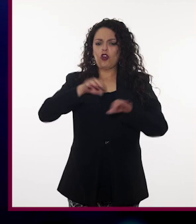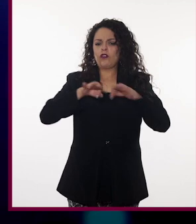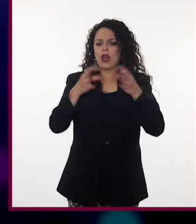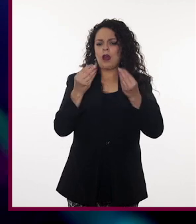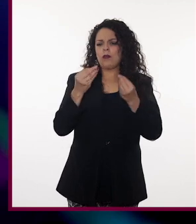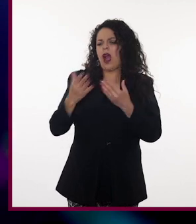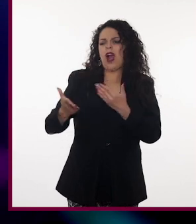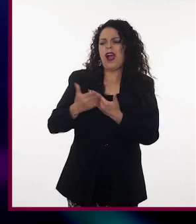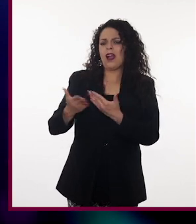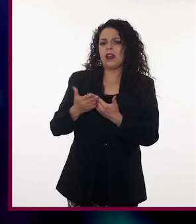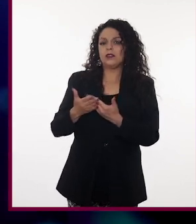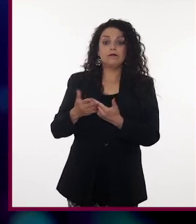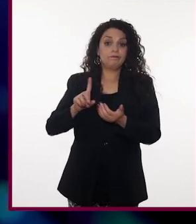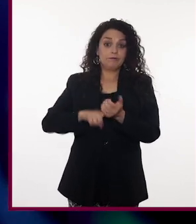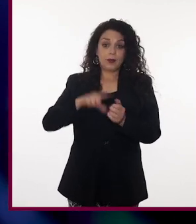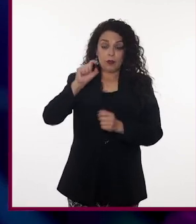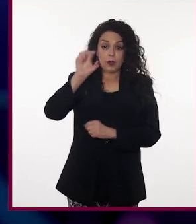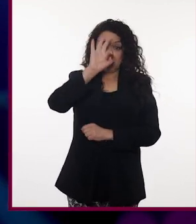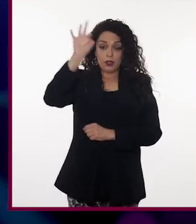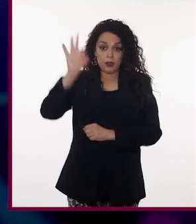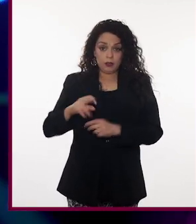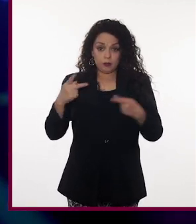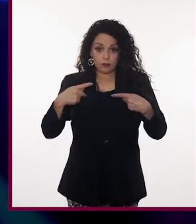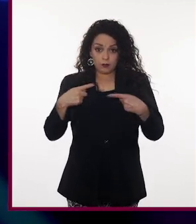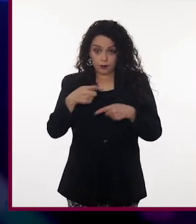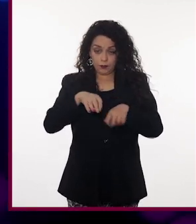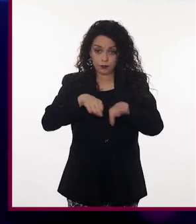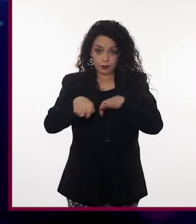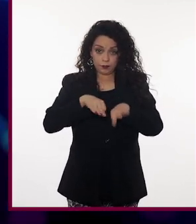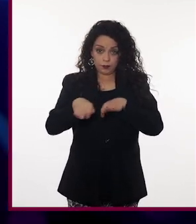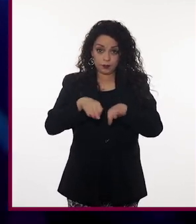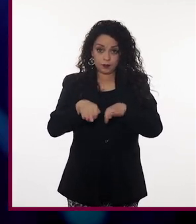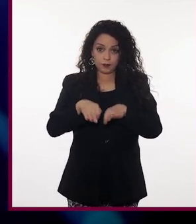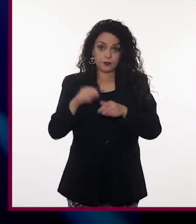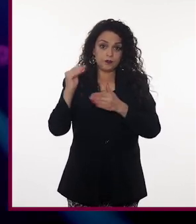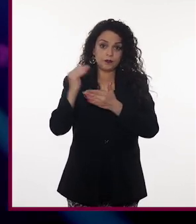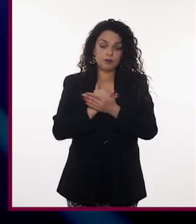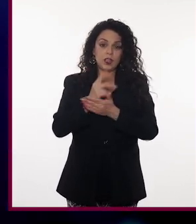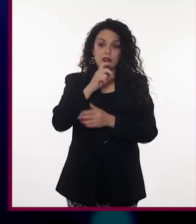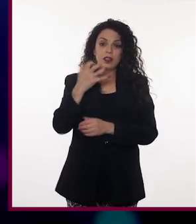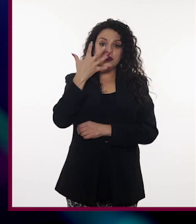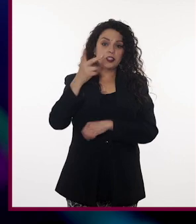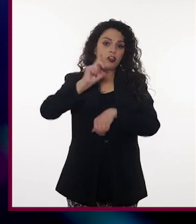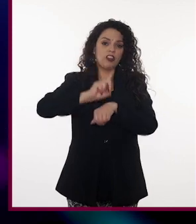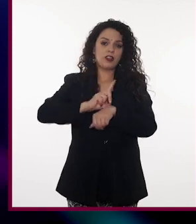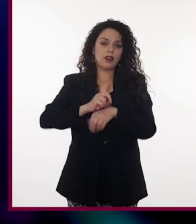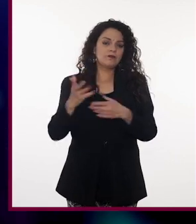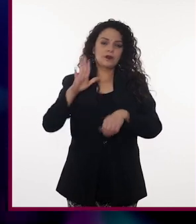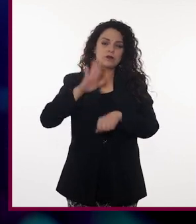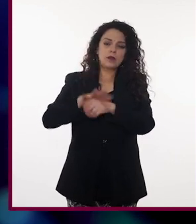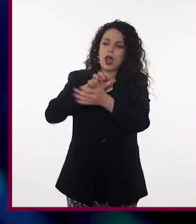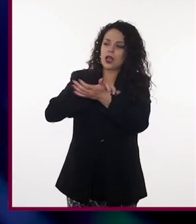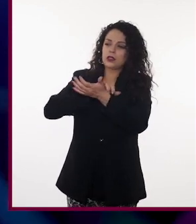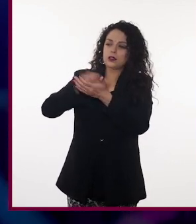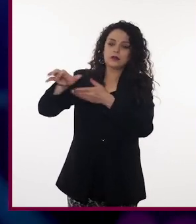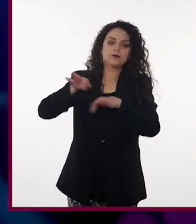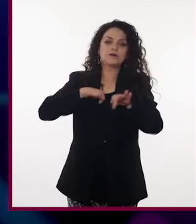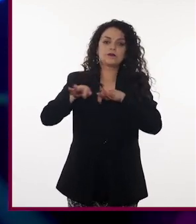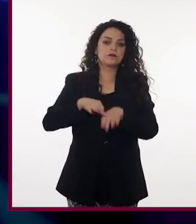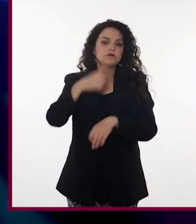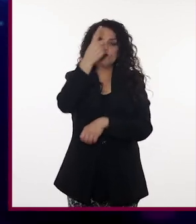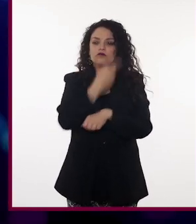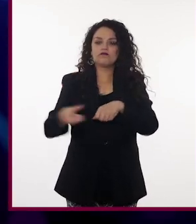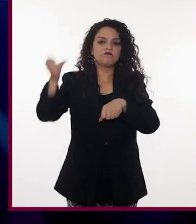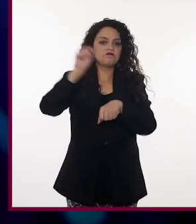ejemplo, encontramos que el 20% de los trabajadores trabaja menos de 5 días. Entonces la mayoría trabaja prácticamente todas